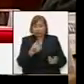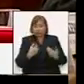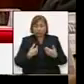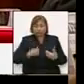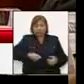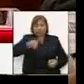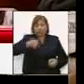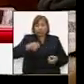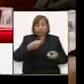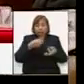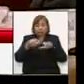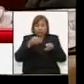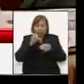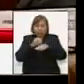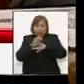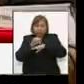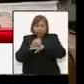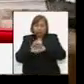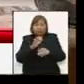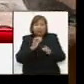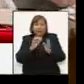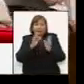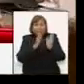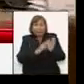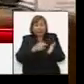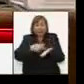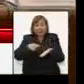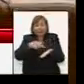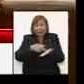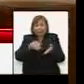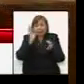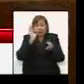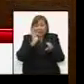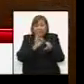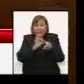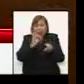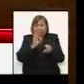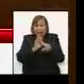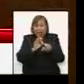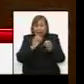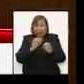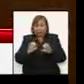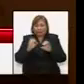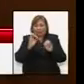de unidad nos instruye. Ya. Y el orden de operaciones es específico, las tareas específicas que se